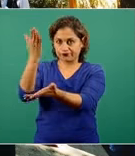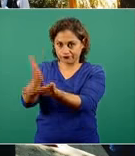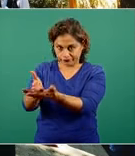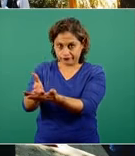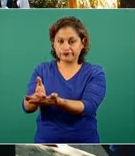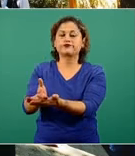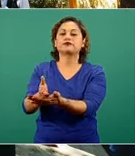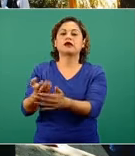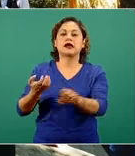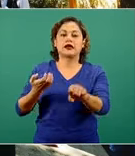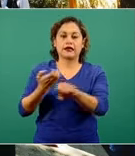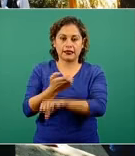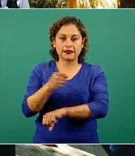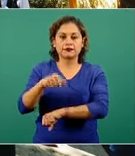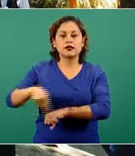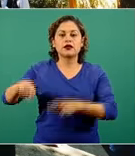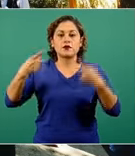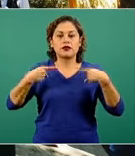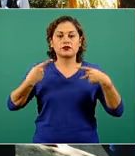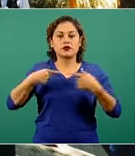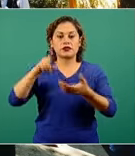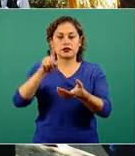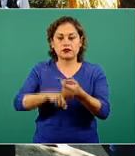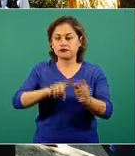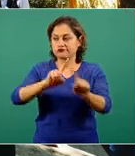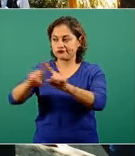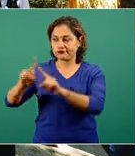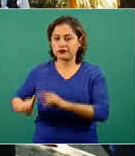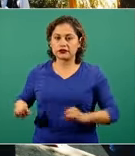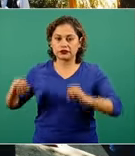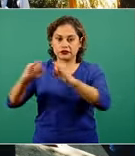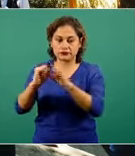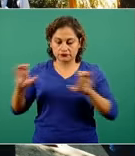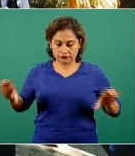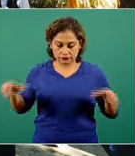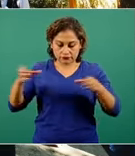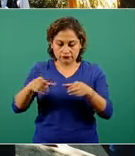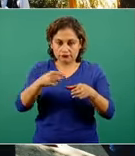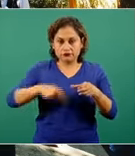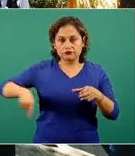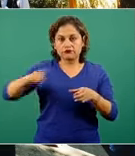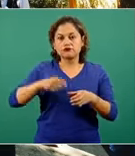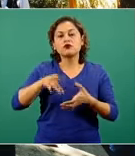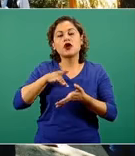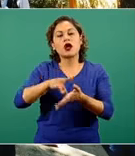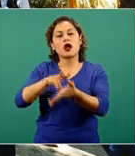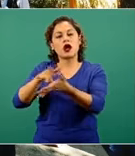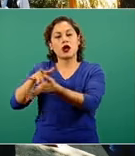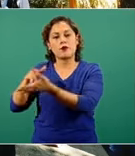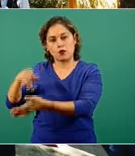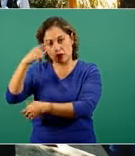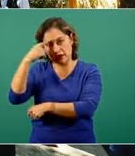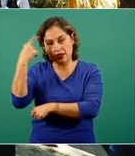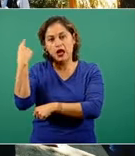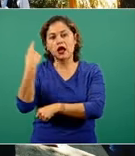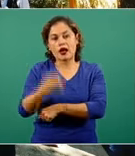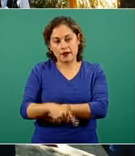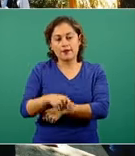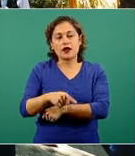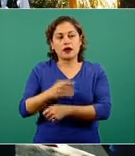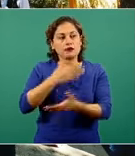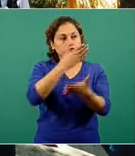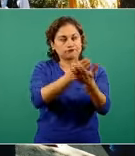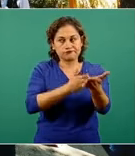multisectorial y o interinstitucional por diferentes elementos que contribuyen a poder llevar a cabo estas